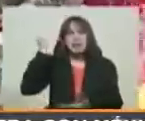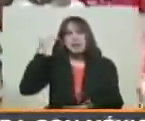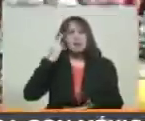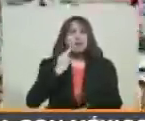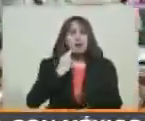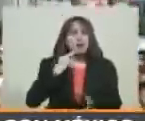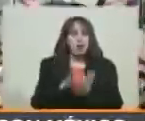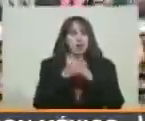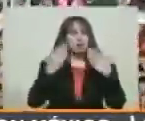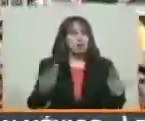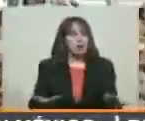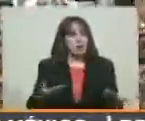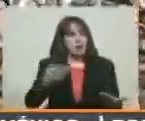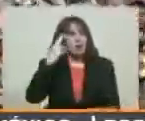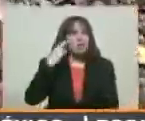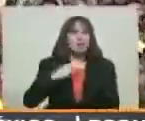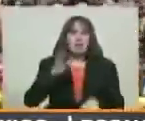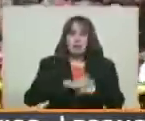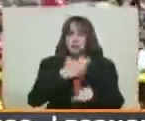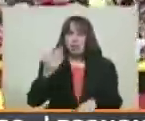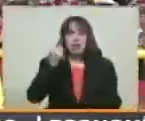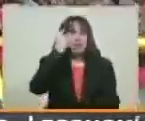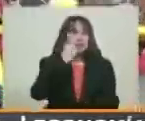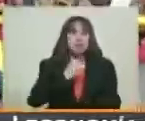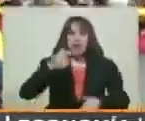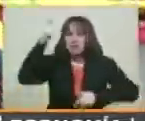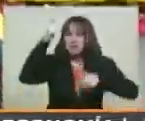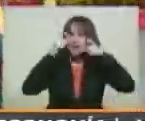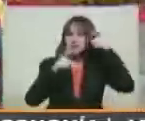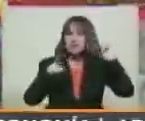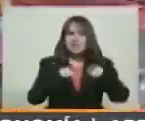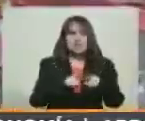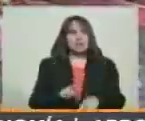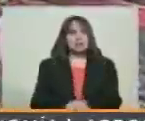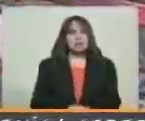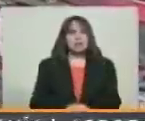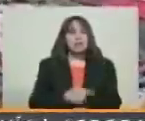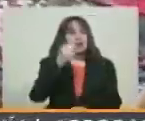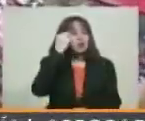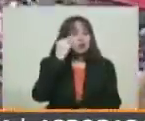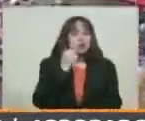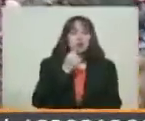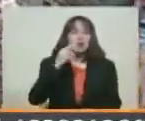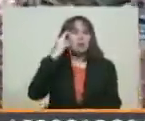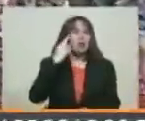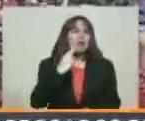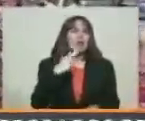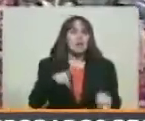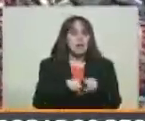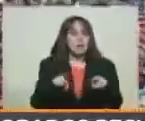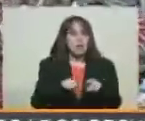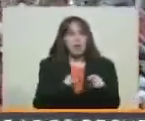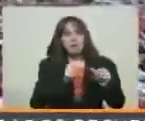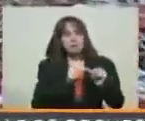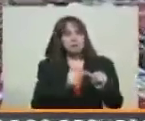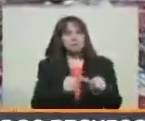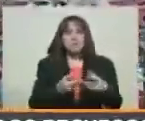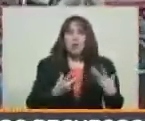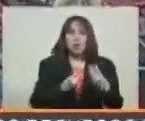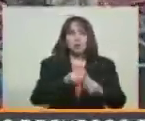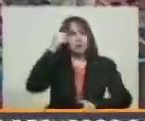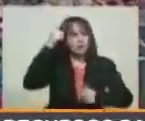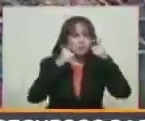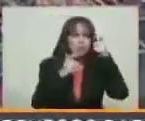de Cumaná, porque Sucre es chavista, Sucre es bolivariana y aquí está en las